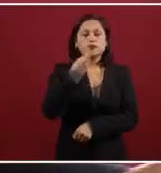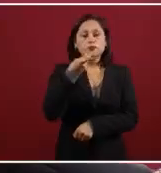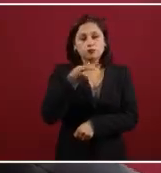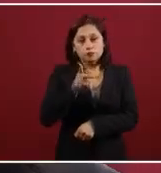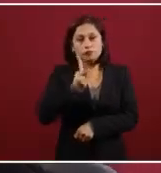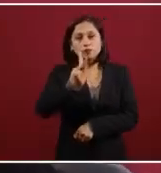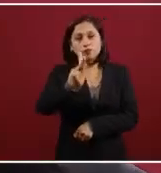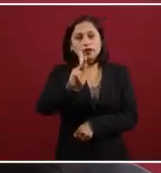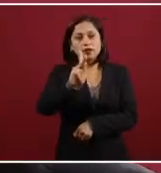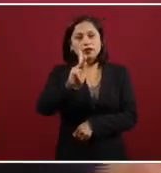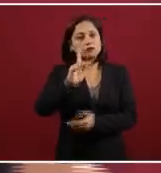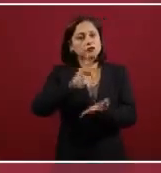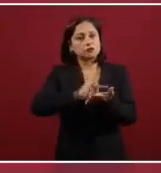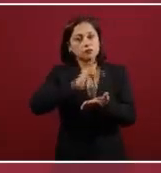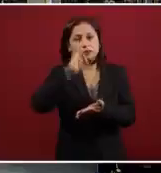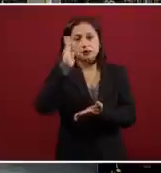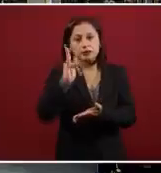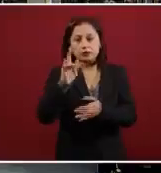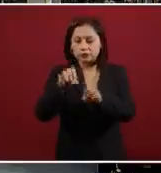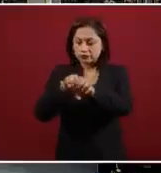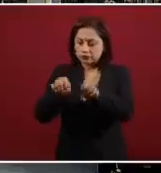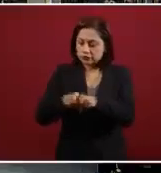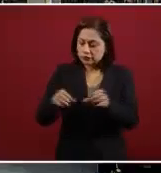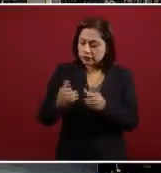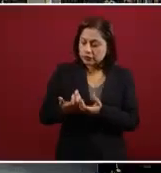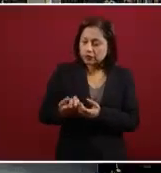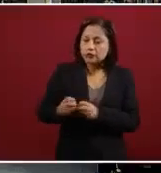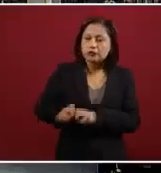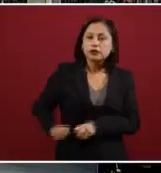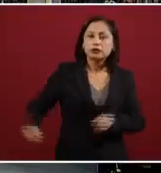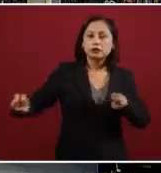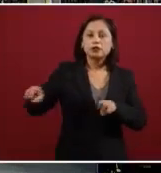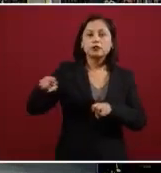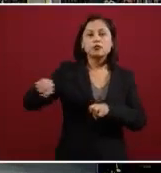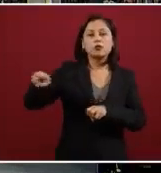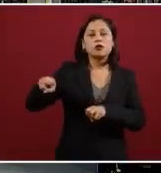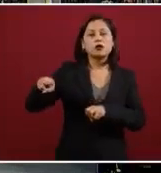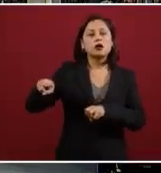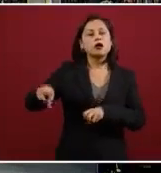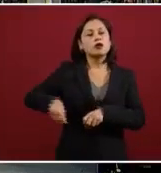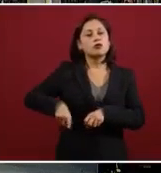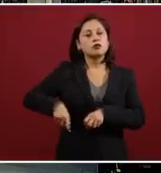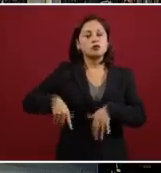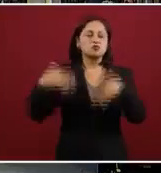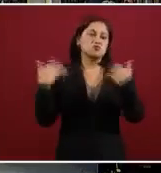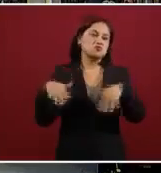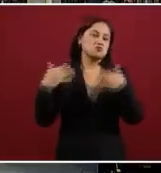con un equipo de gobierno de primer orden.